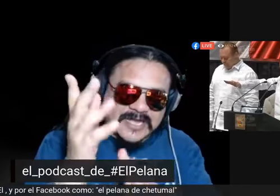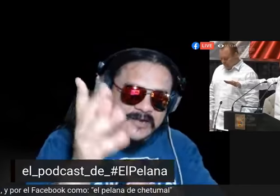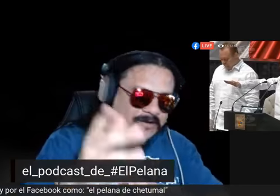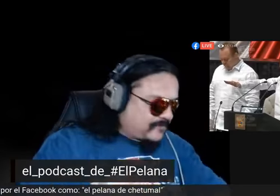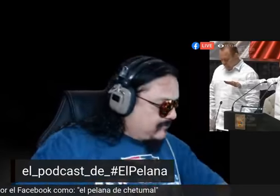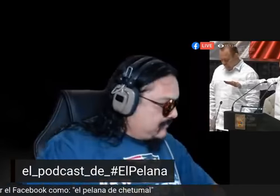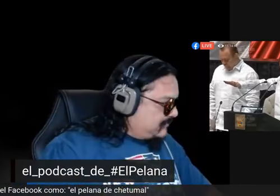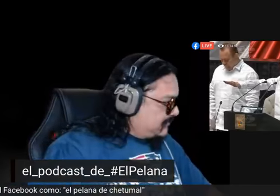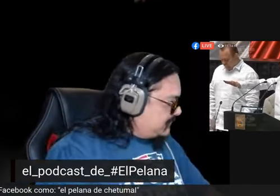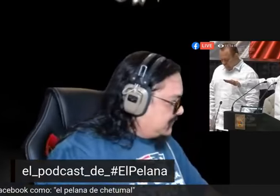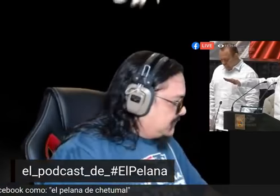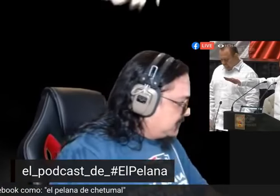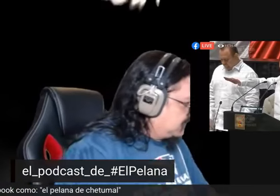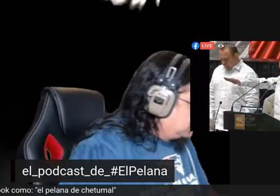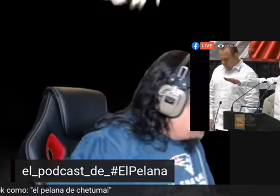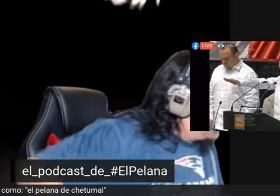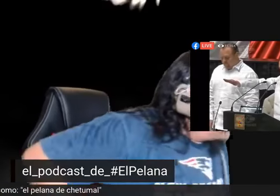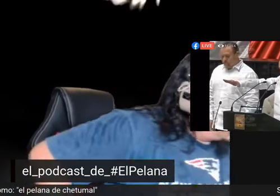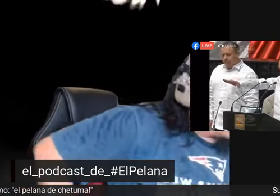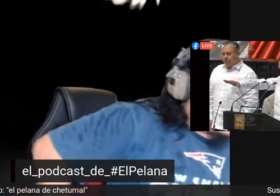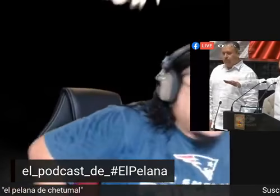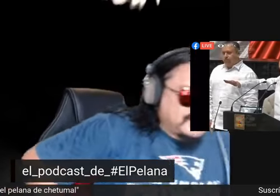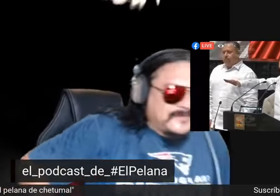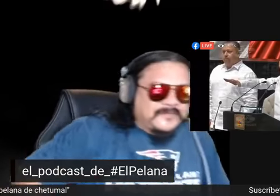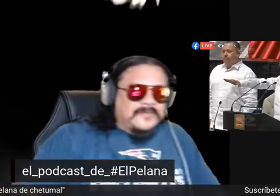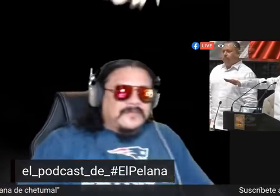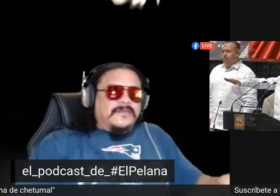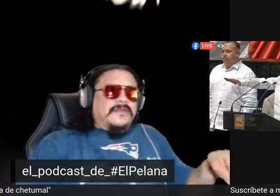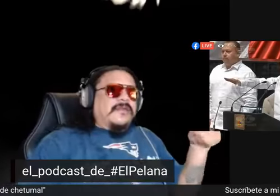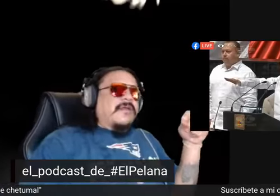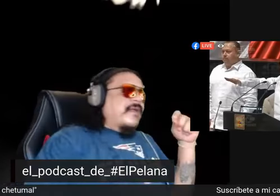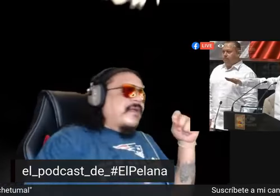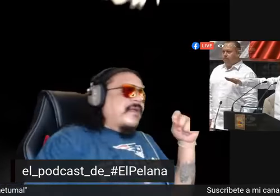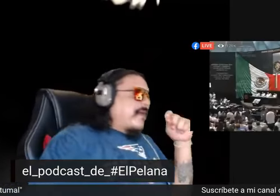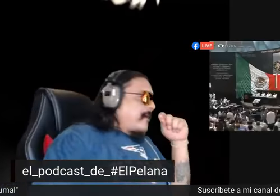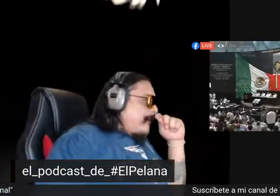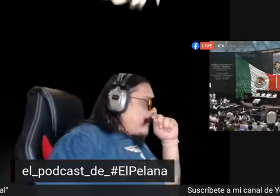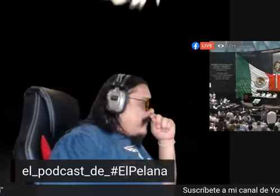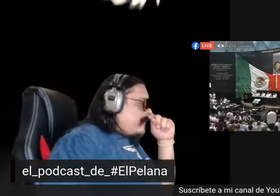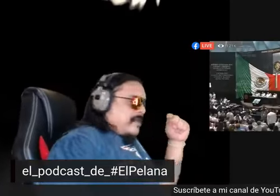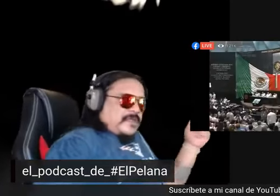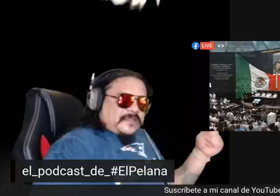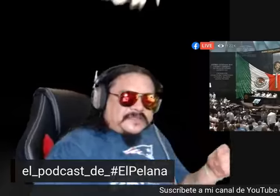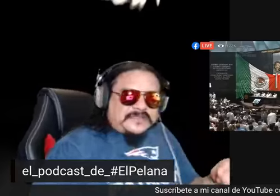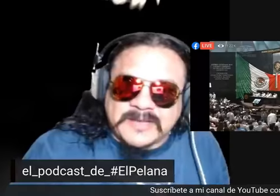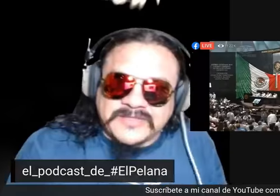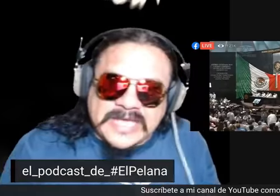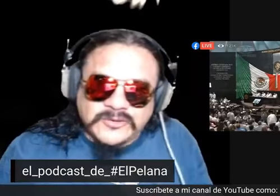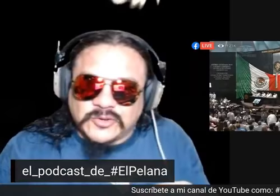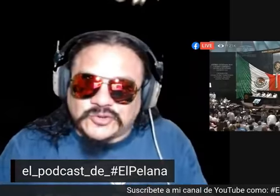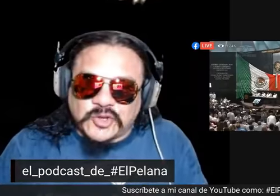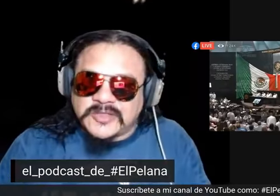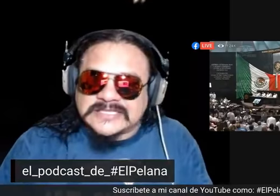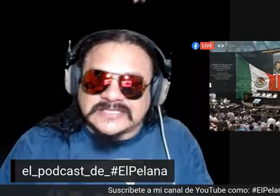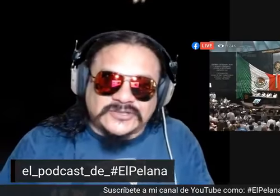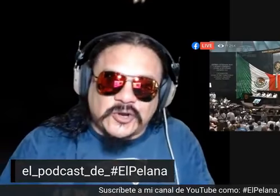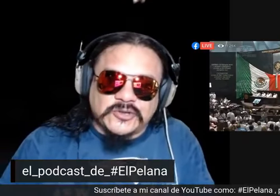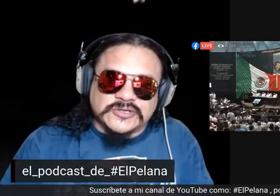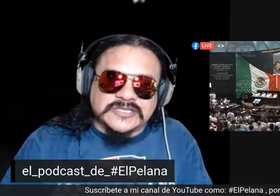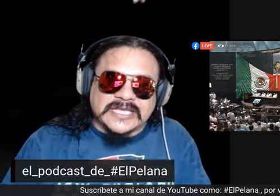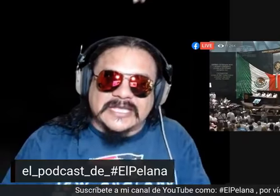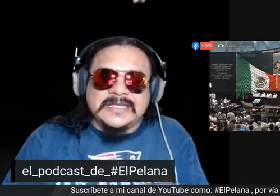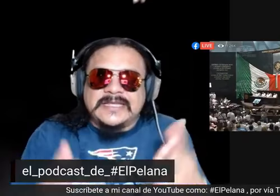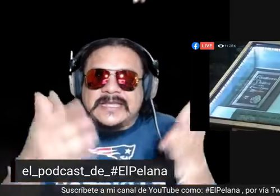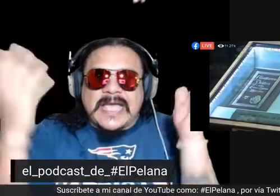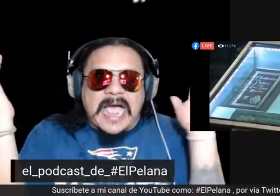El estado de Quintana Roo. Si así no lo hiciere, que el pueblo me lo demande. Te estamos demandando todas y todos